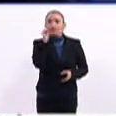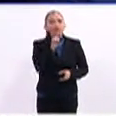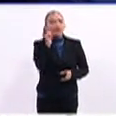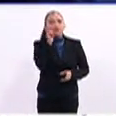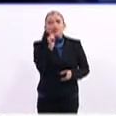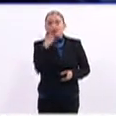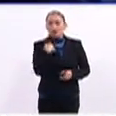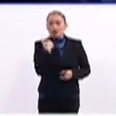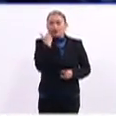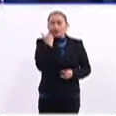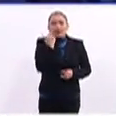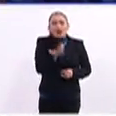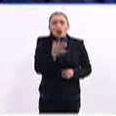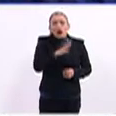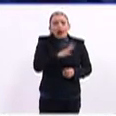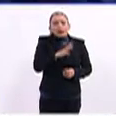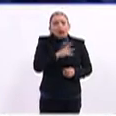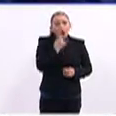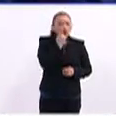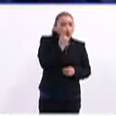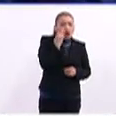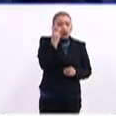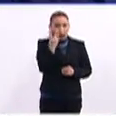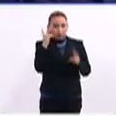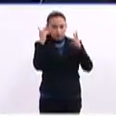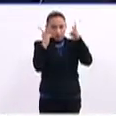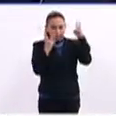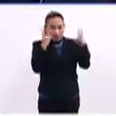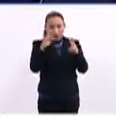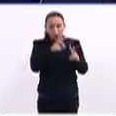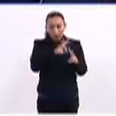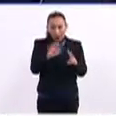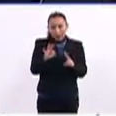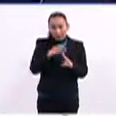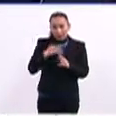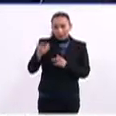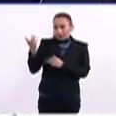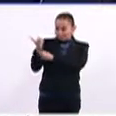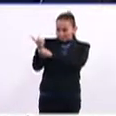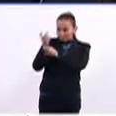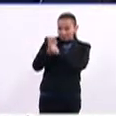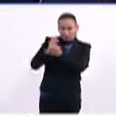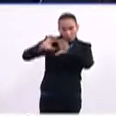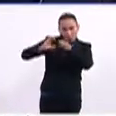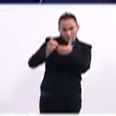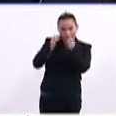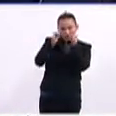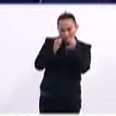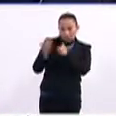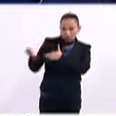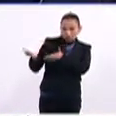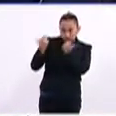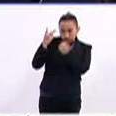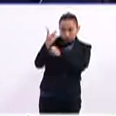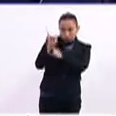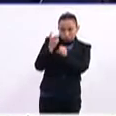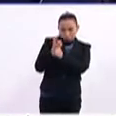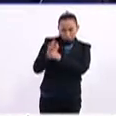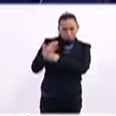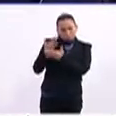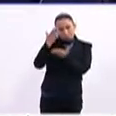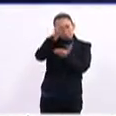Siempre trato de que haya 1 o 2 visitas donde se convoque a la comunidad de ciegos